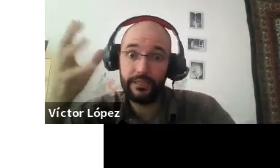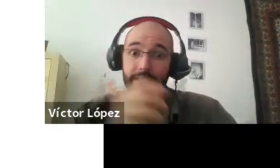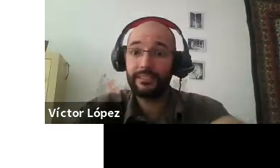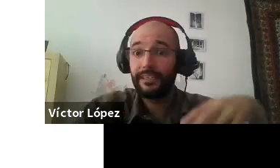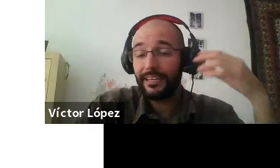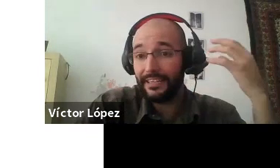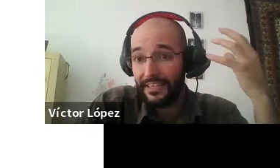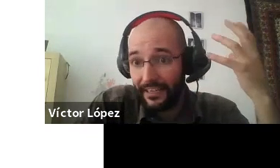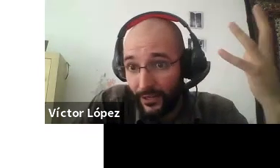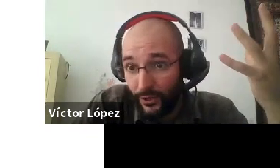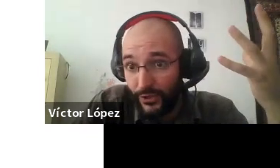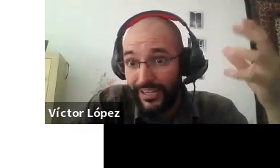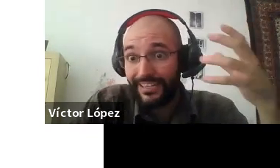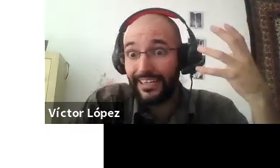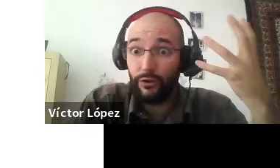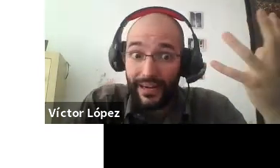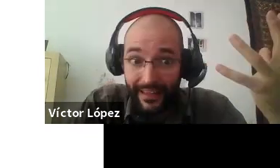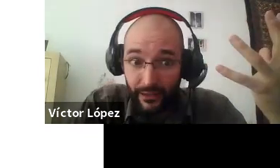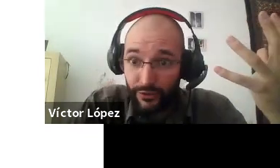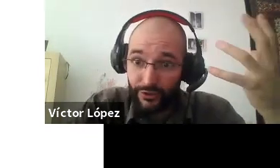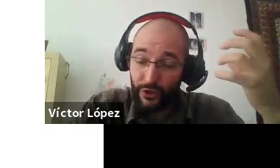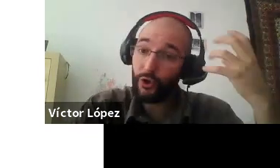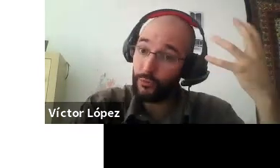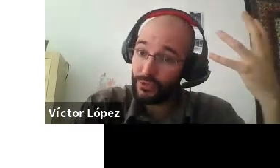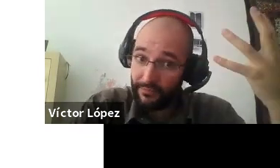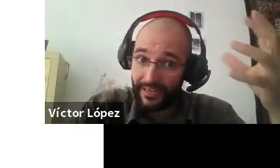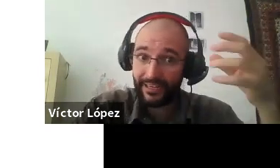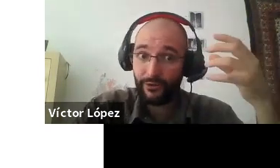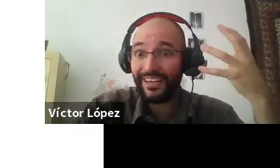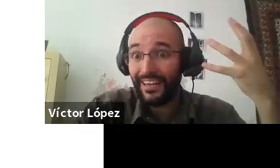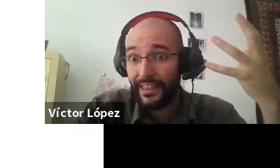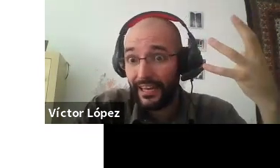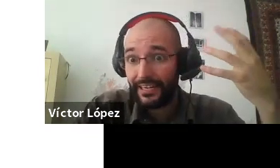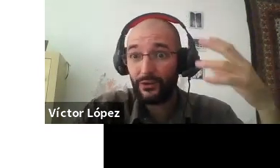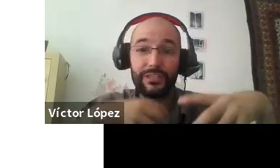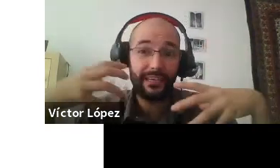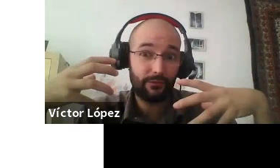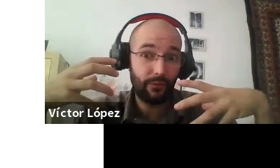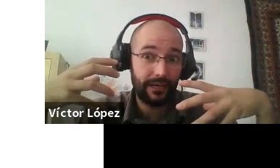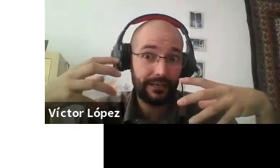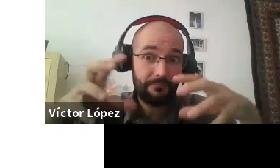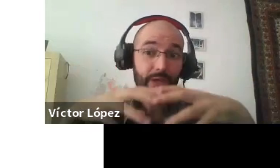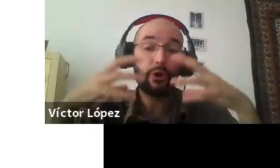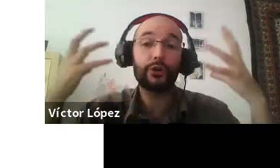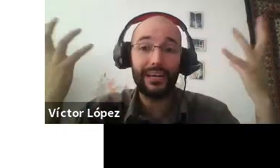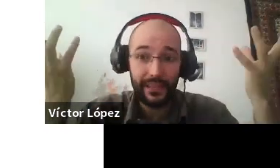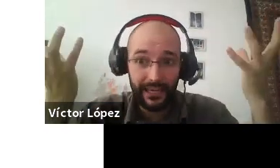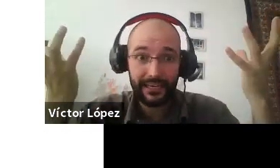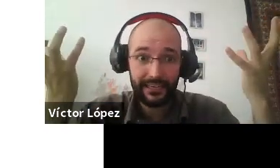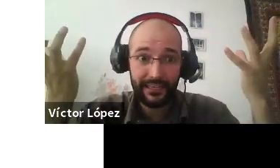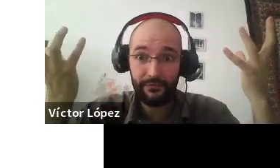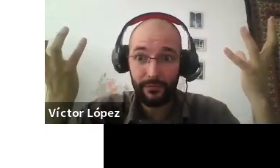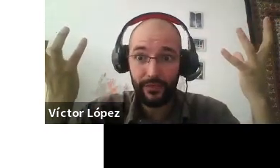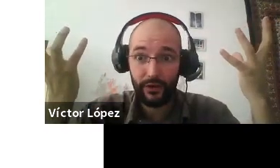hacerse preguntas, que tiene que ver con tomar datos, con observar, con analizar, con interactuar, con